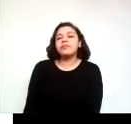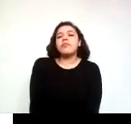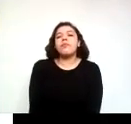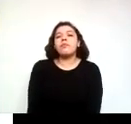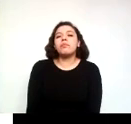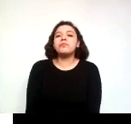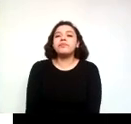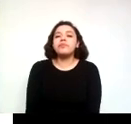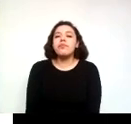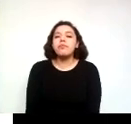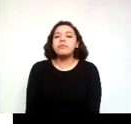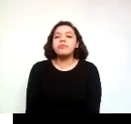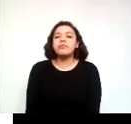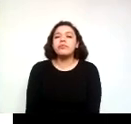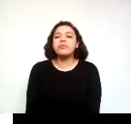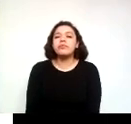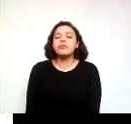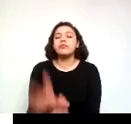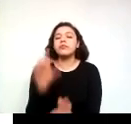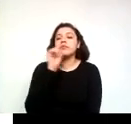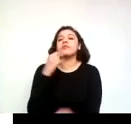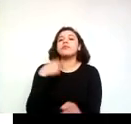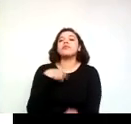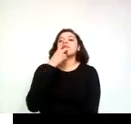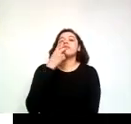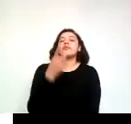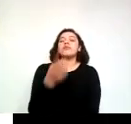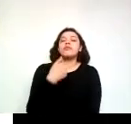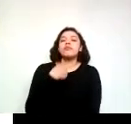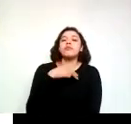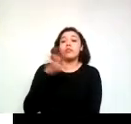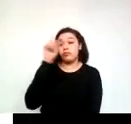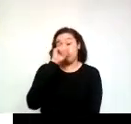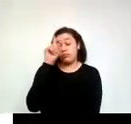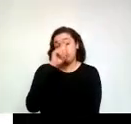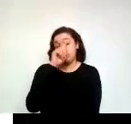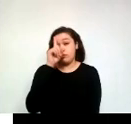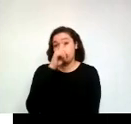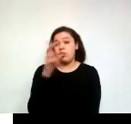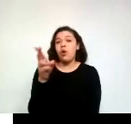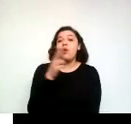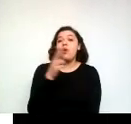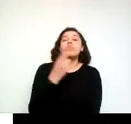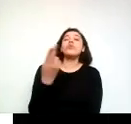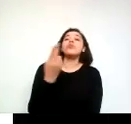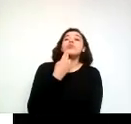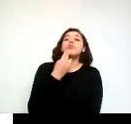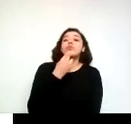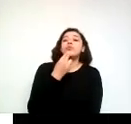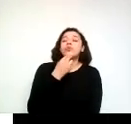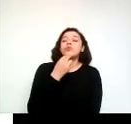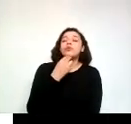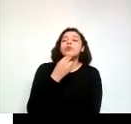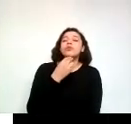Entonces, como les decía, por esto es que nosotros les recomendamos que usen alguna de las herramientas digitales que